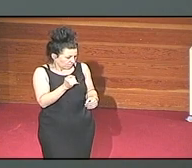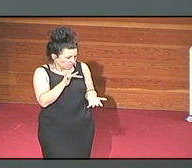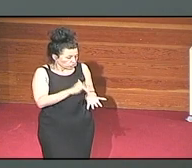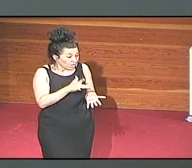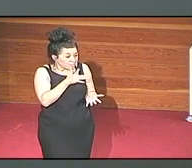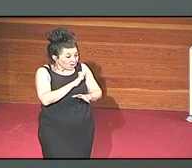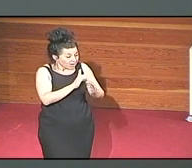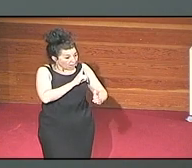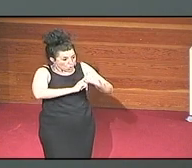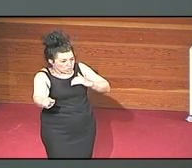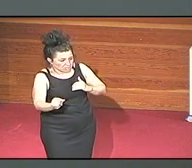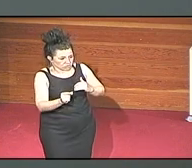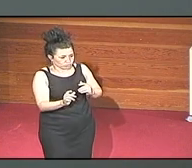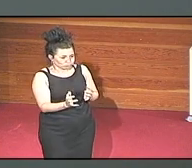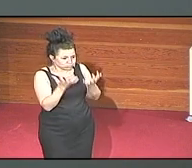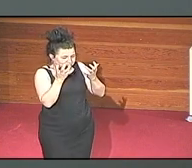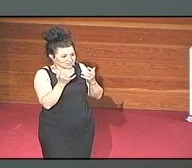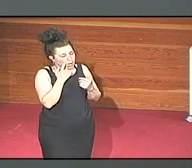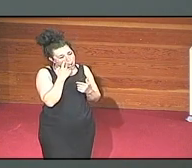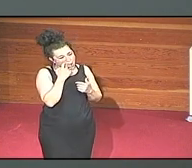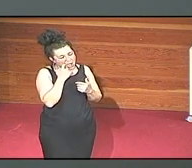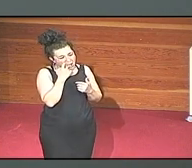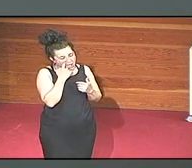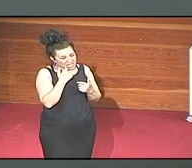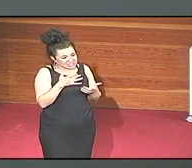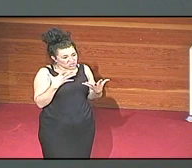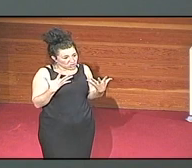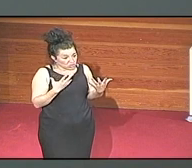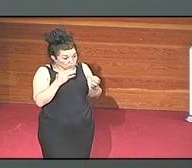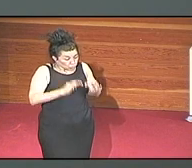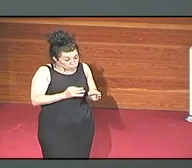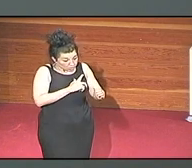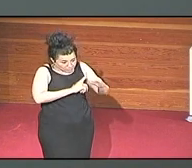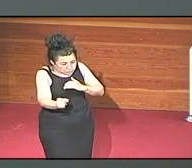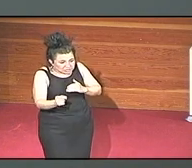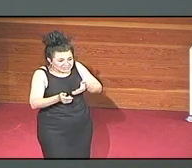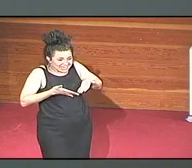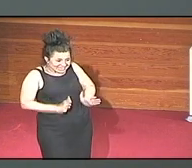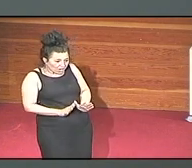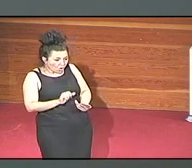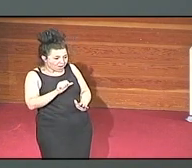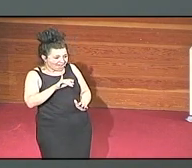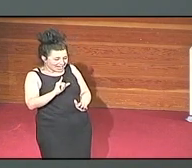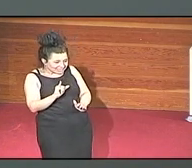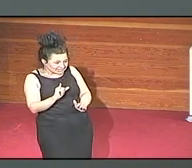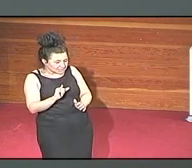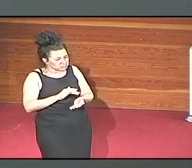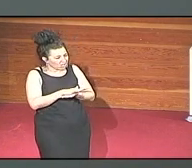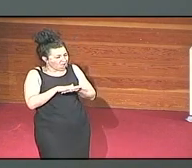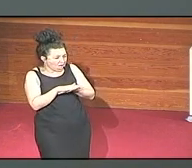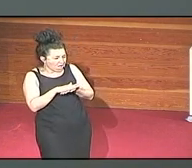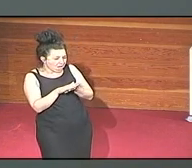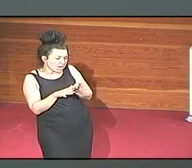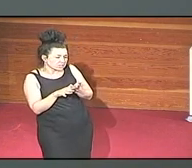justo acaba de escapar y estaba con con su hijo alí pero después de estar un rato hablando me contó dos cosas me contó